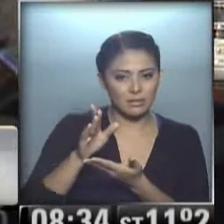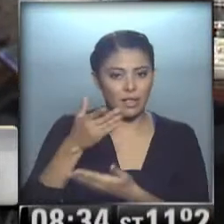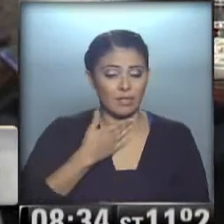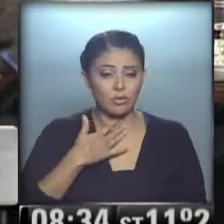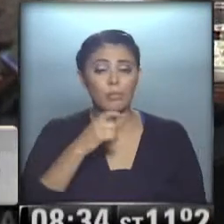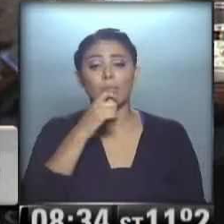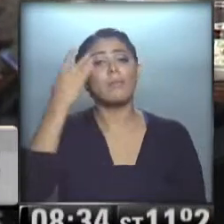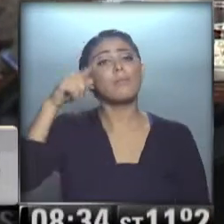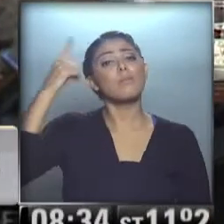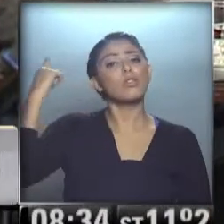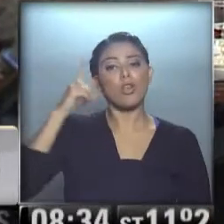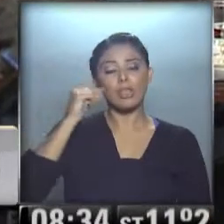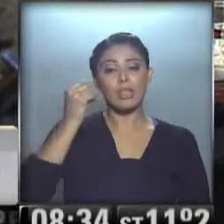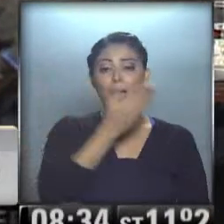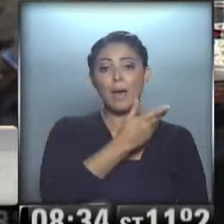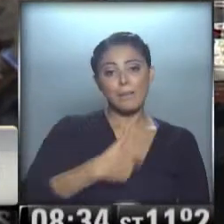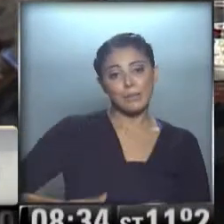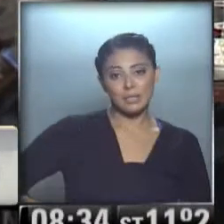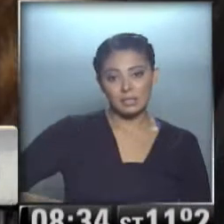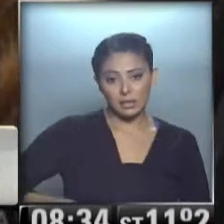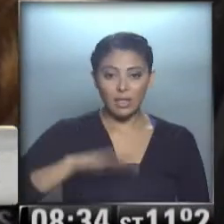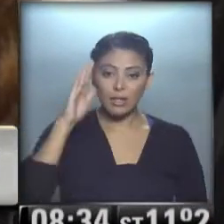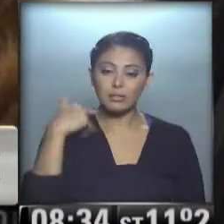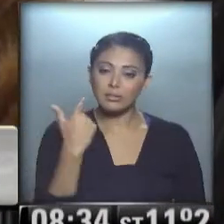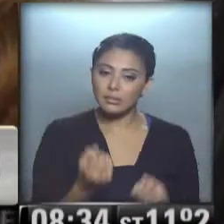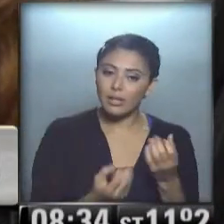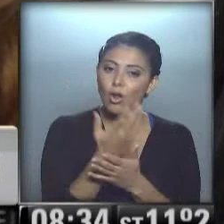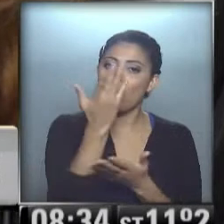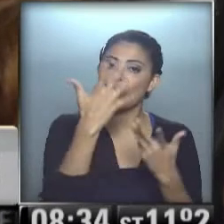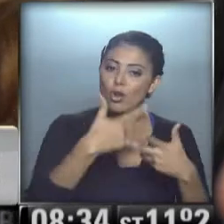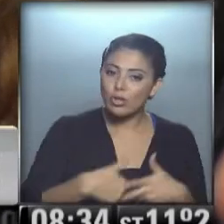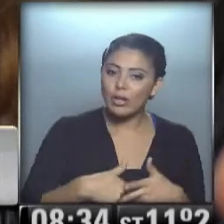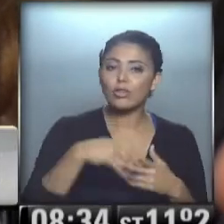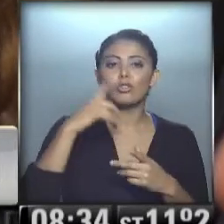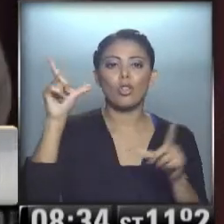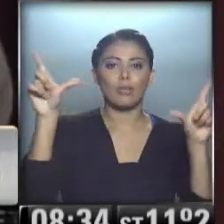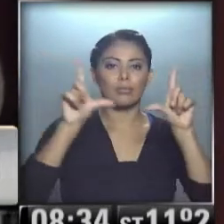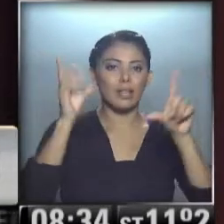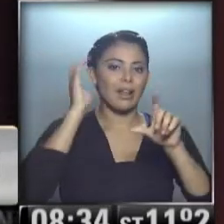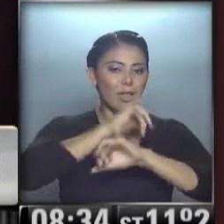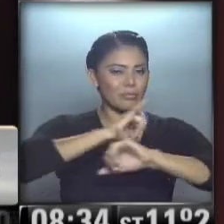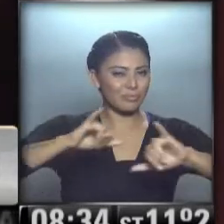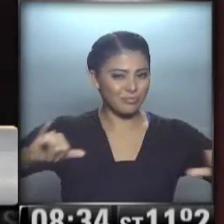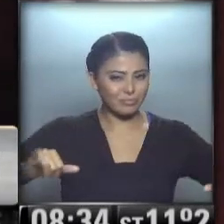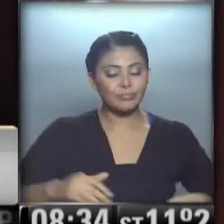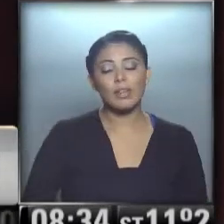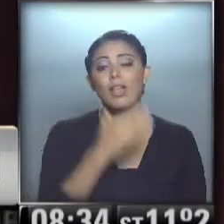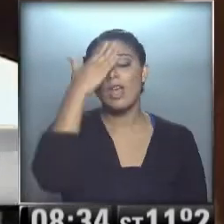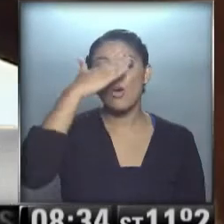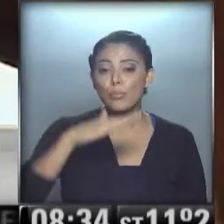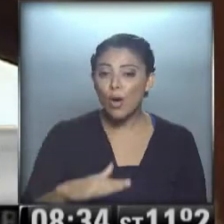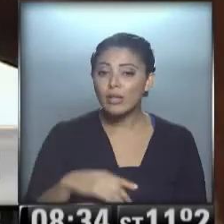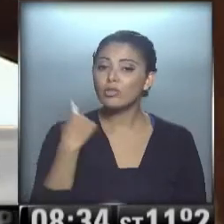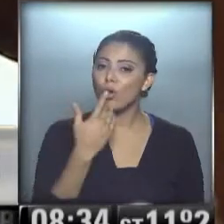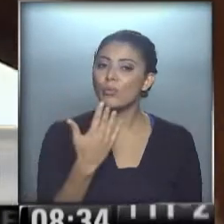que el otro día lanzó la Presidenta y que lo hizo con la deferencia de la cadena nacional. Después nos